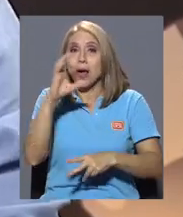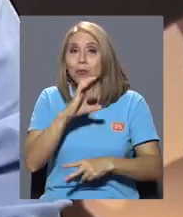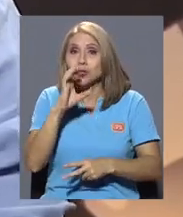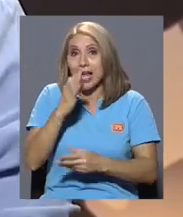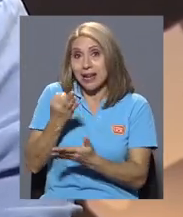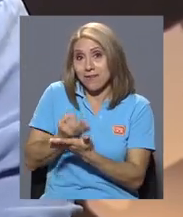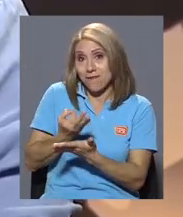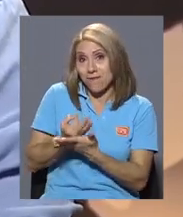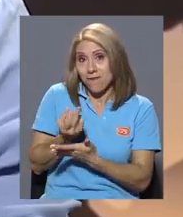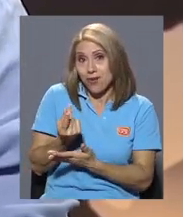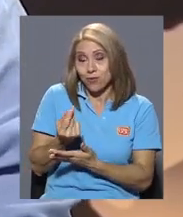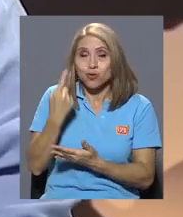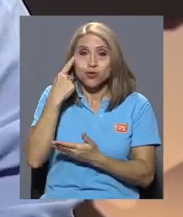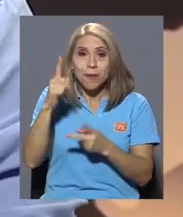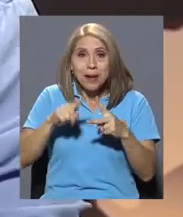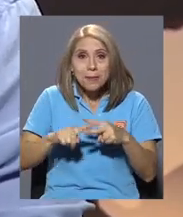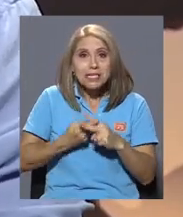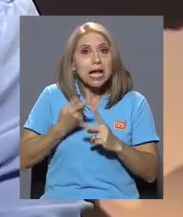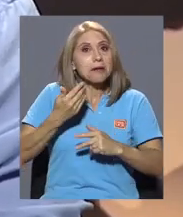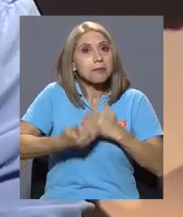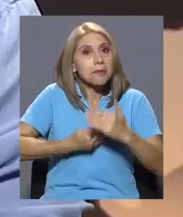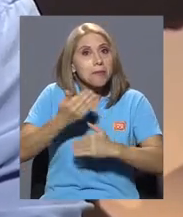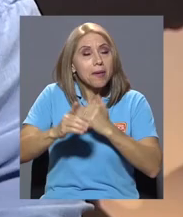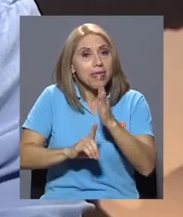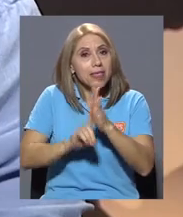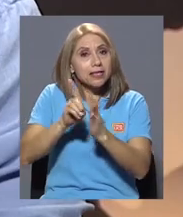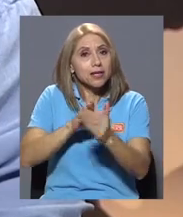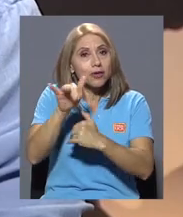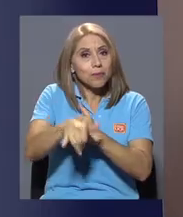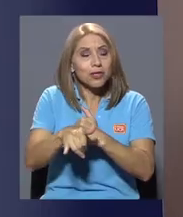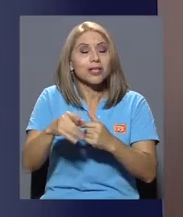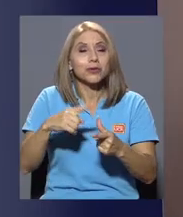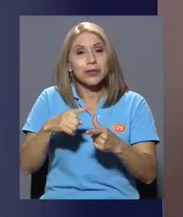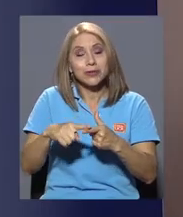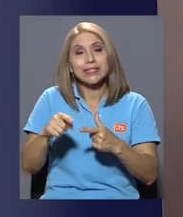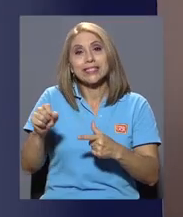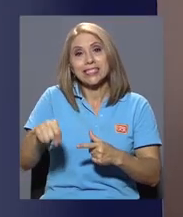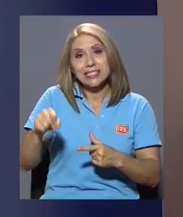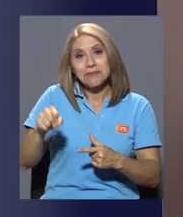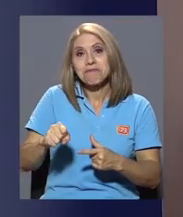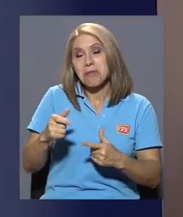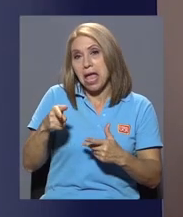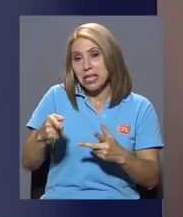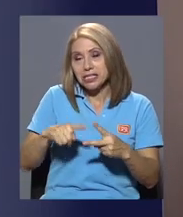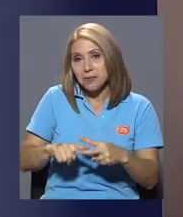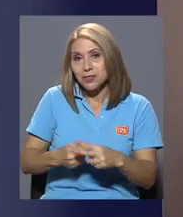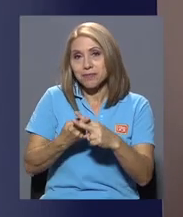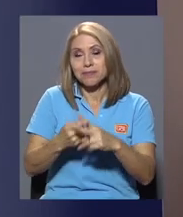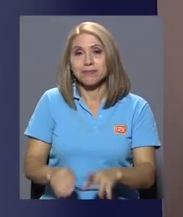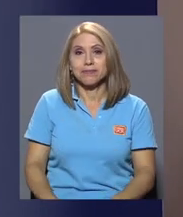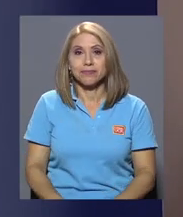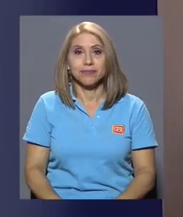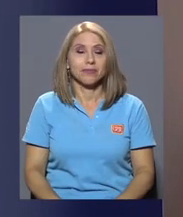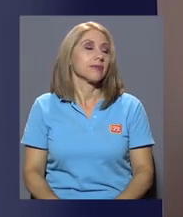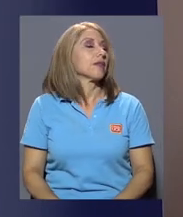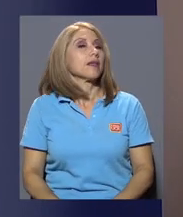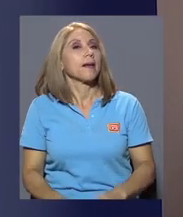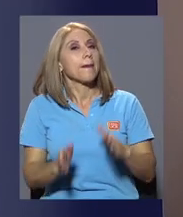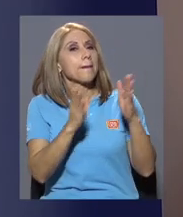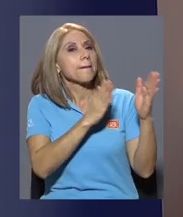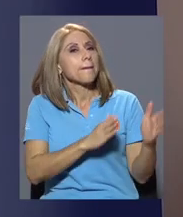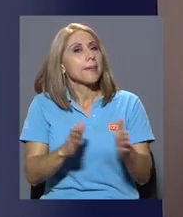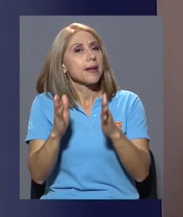lo que hablábamos ahora para empezar a levantar y empezar a desarrollar el proyecto entonces si por ahí estamos empezando 5 cómo